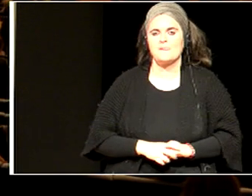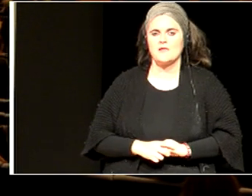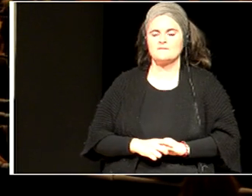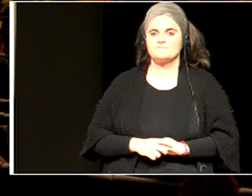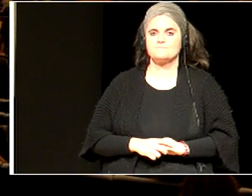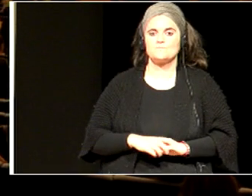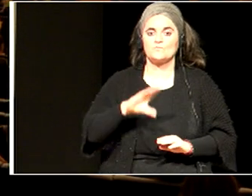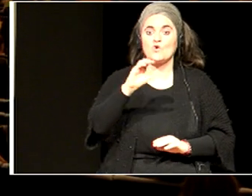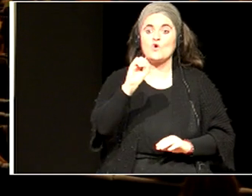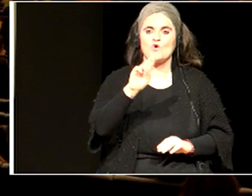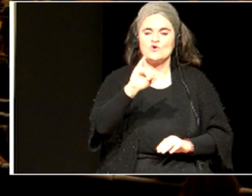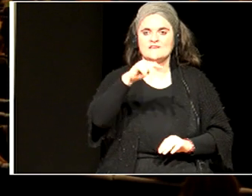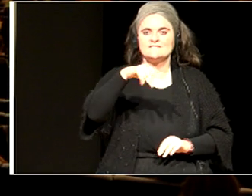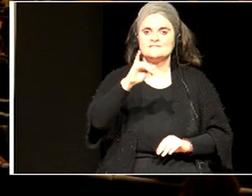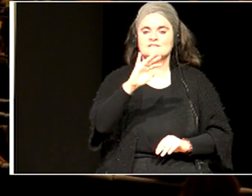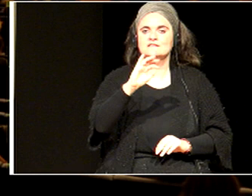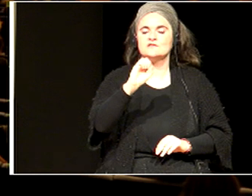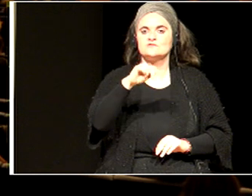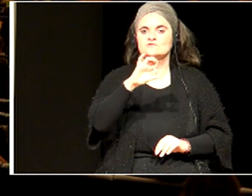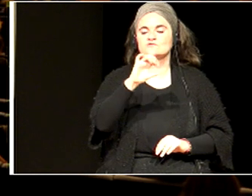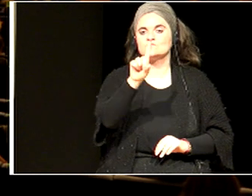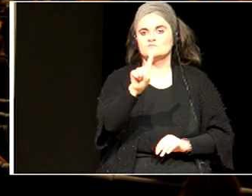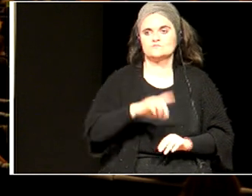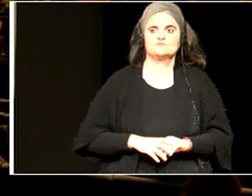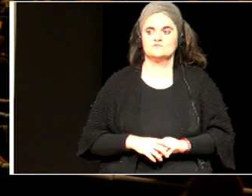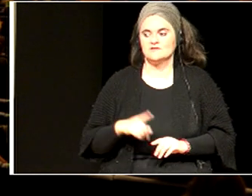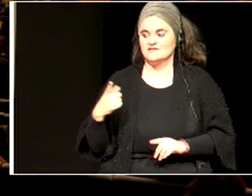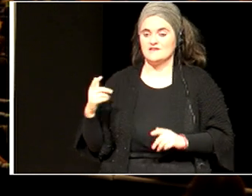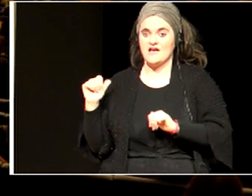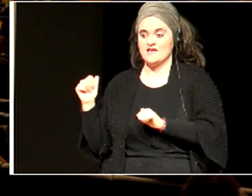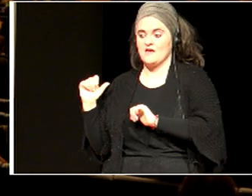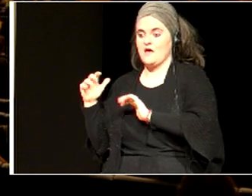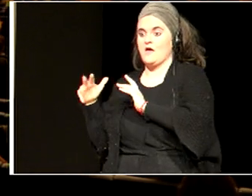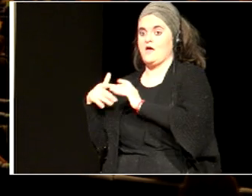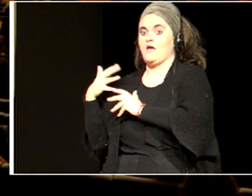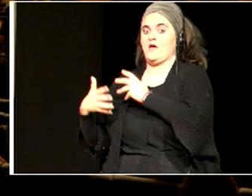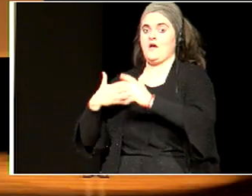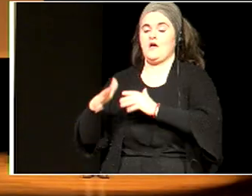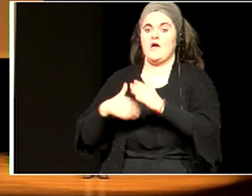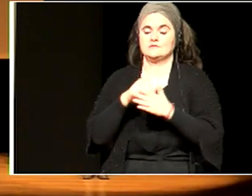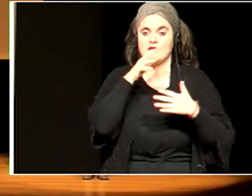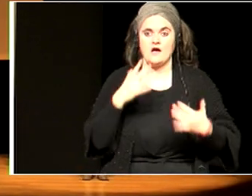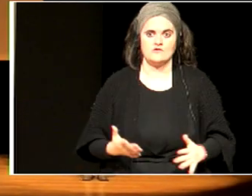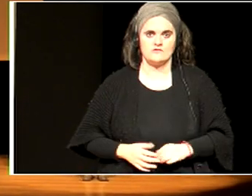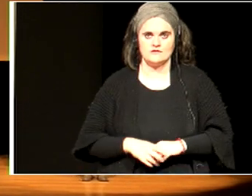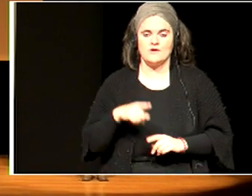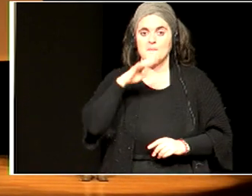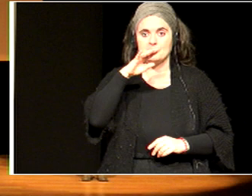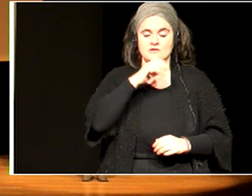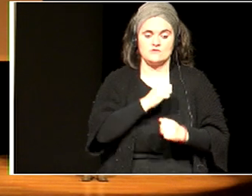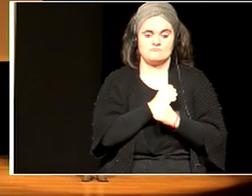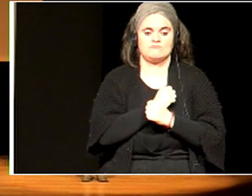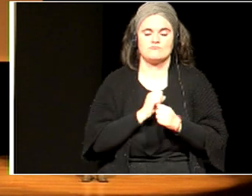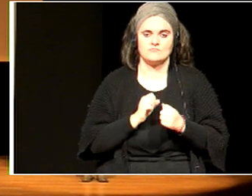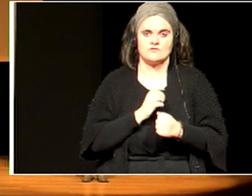corintios 1 y desde ahí ha llegado a nuestros tiempos como mito del amor romántico y por último construir una